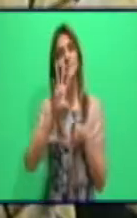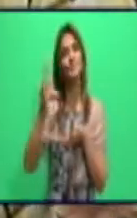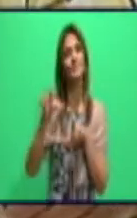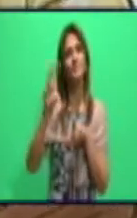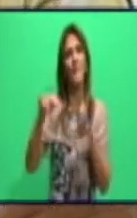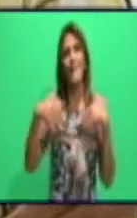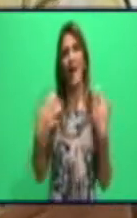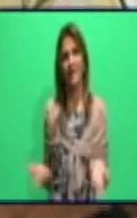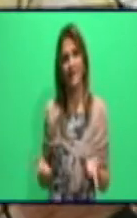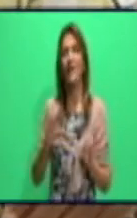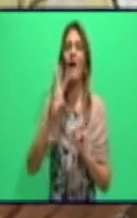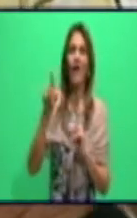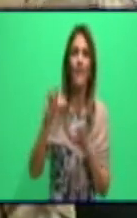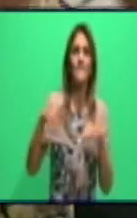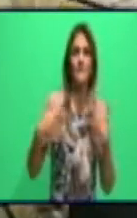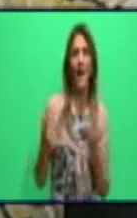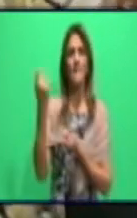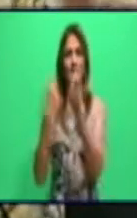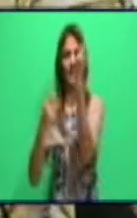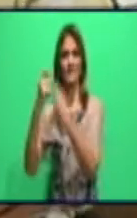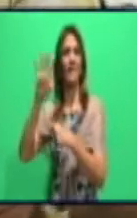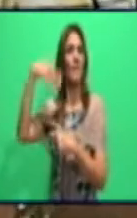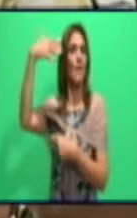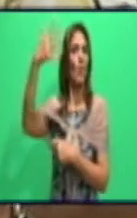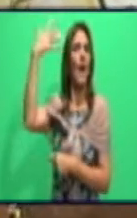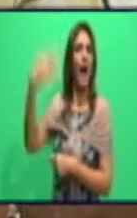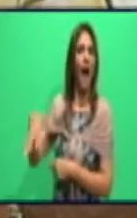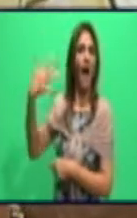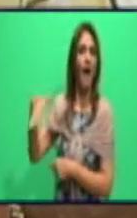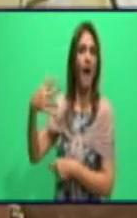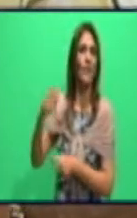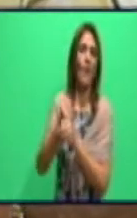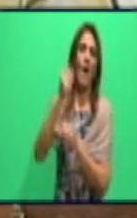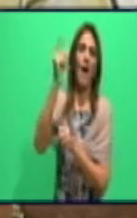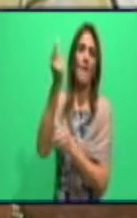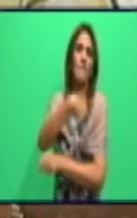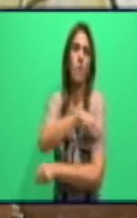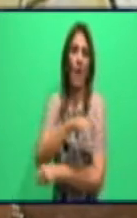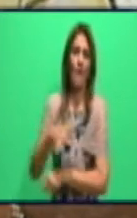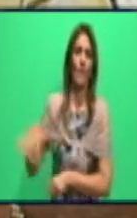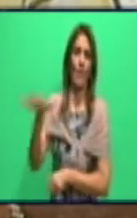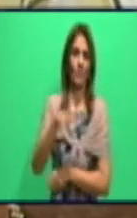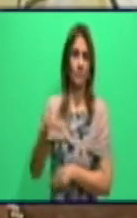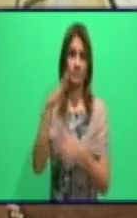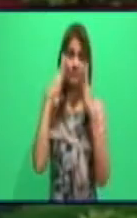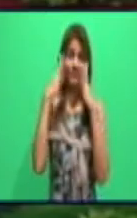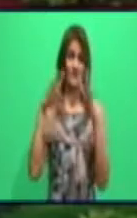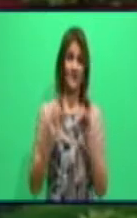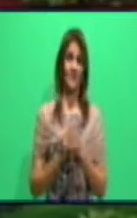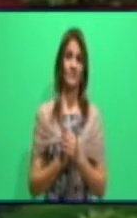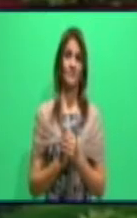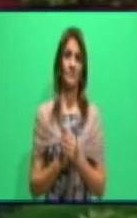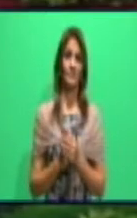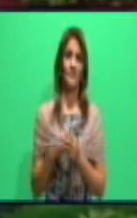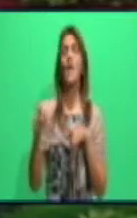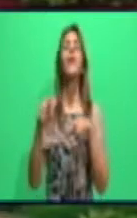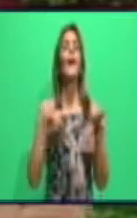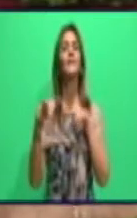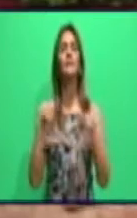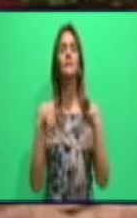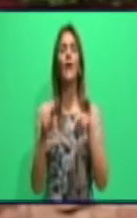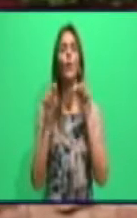le quepa duda eso no es para otra cosa que después de venderlo a un precio abusivo y especular sin administrador de esta unidad está aquí en el